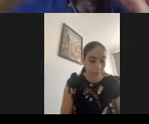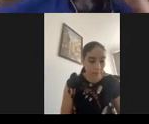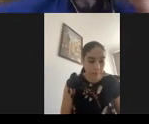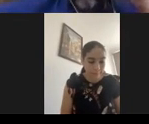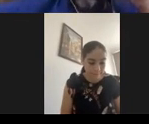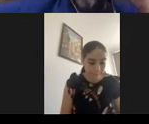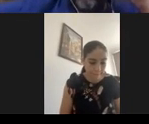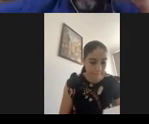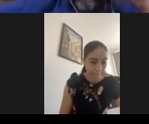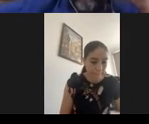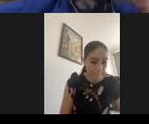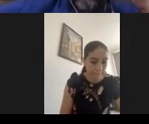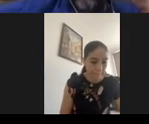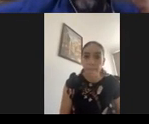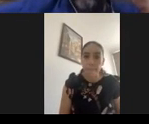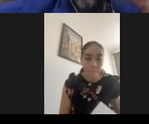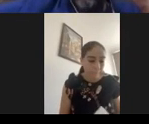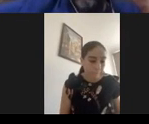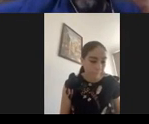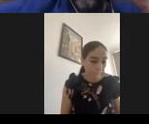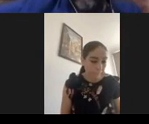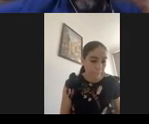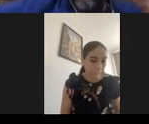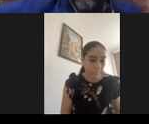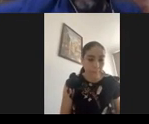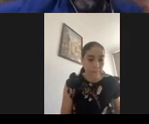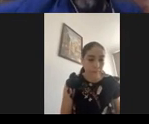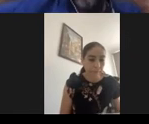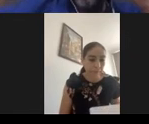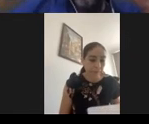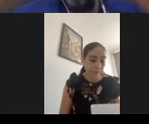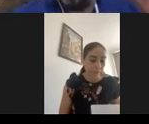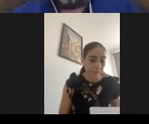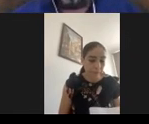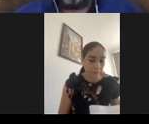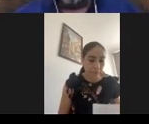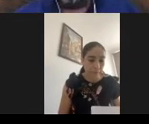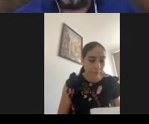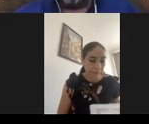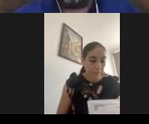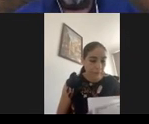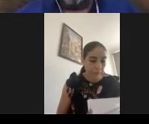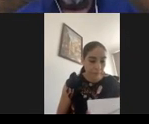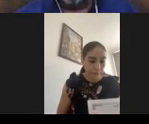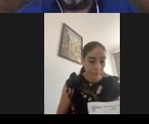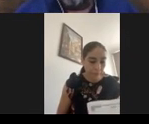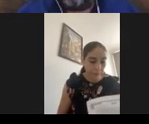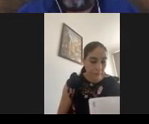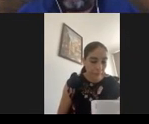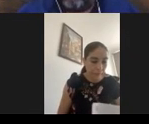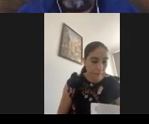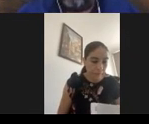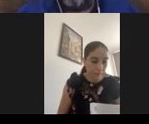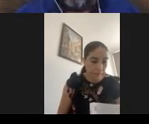Y ya en este caso, por ejemplo, las aportaciones que se virtieron, en específico que no